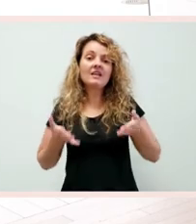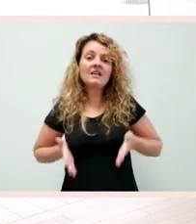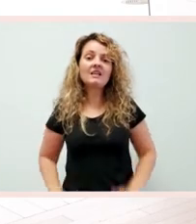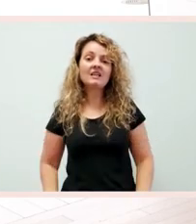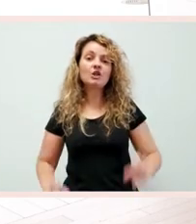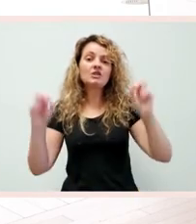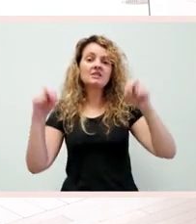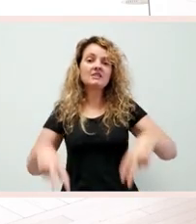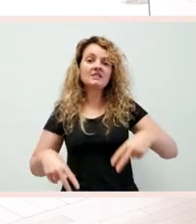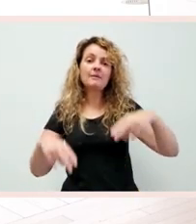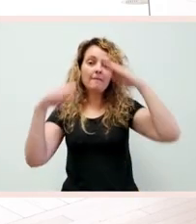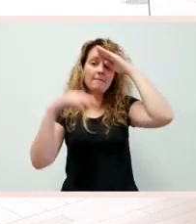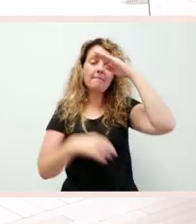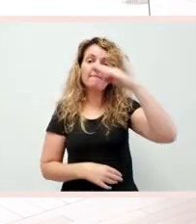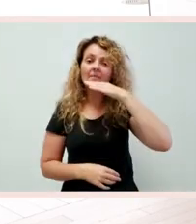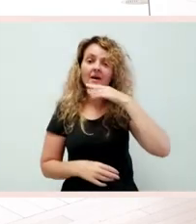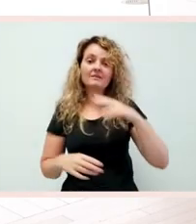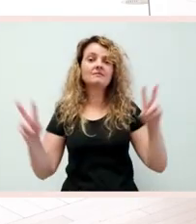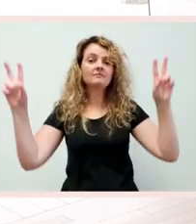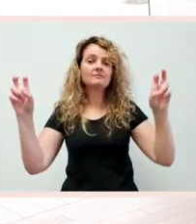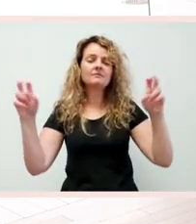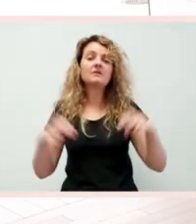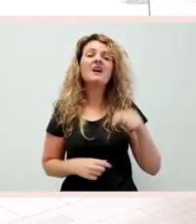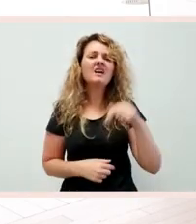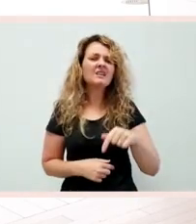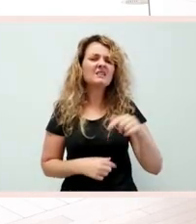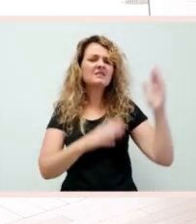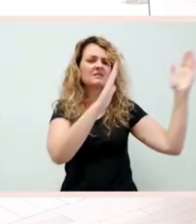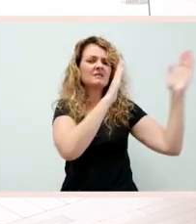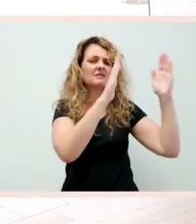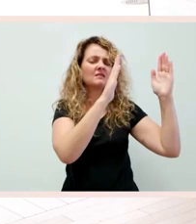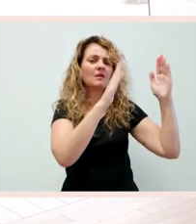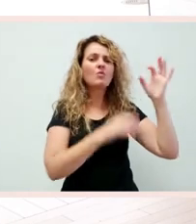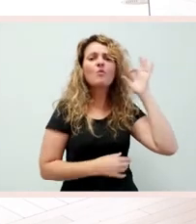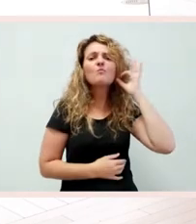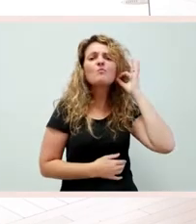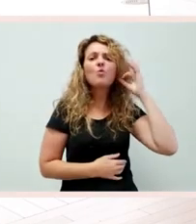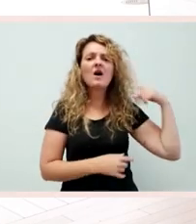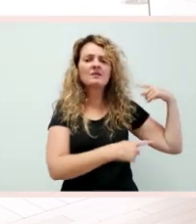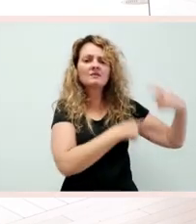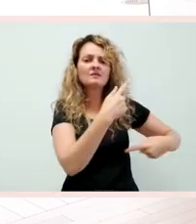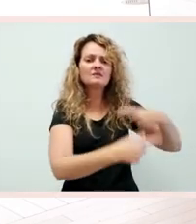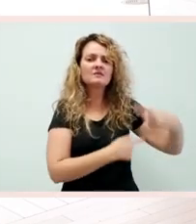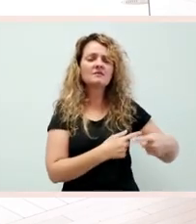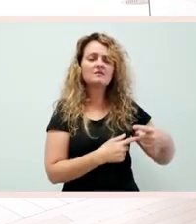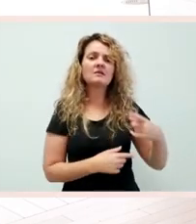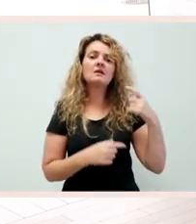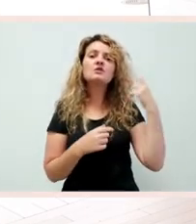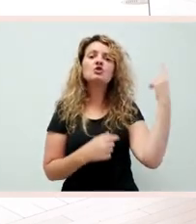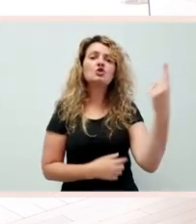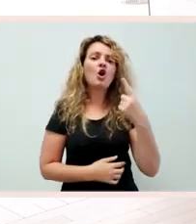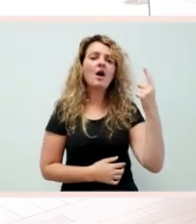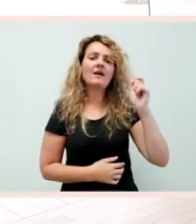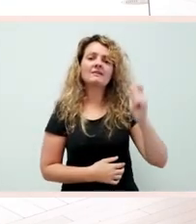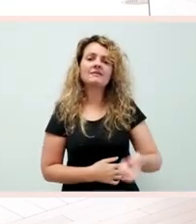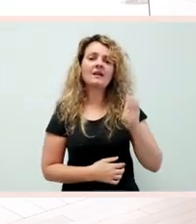dunha xeración, da xeración destas mulleres deste tempo que quedaban solas para sacar adiante as súas familias que traballaban no